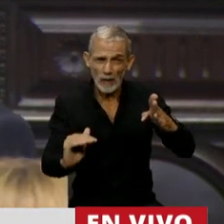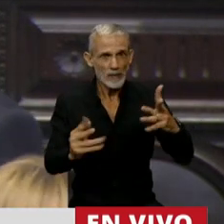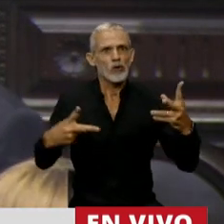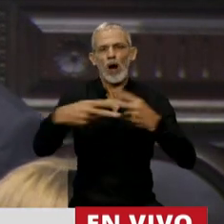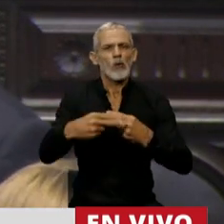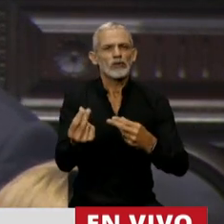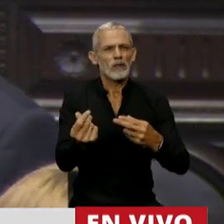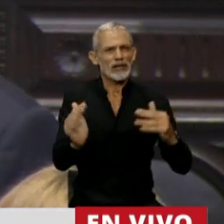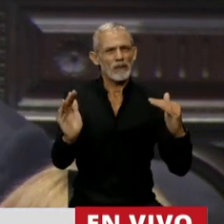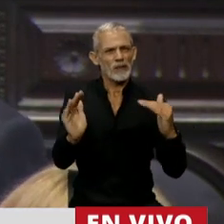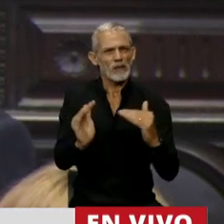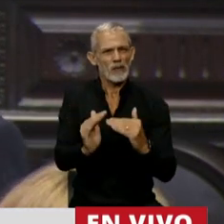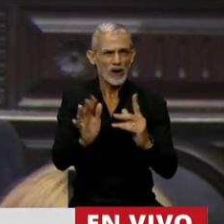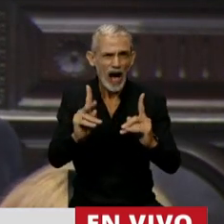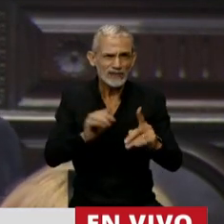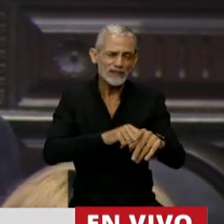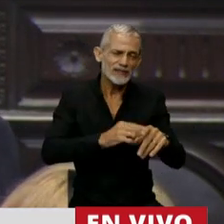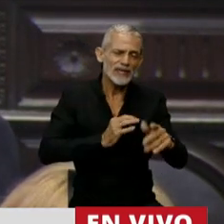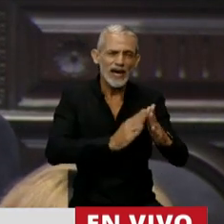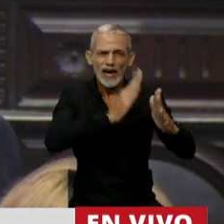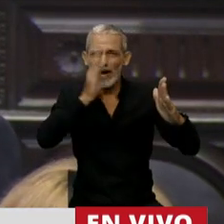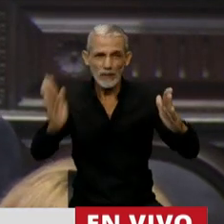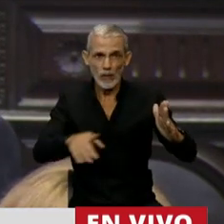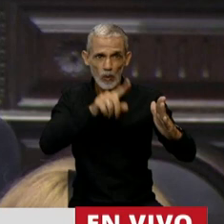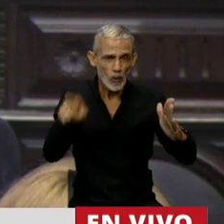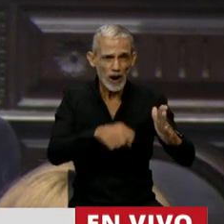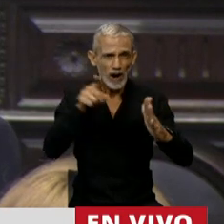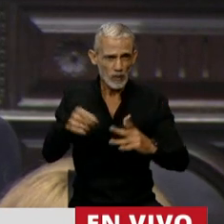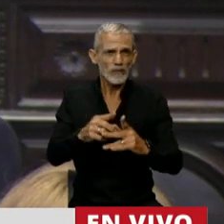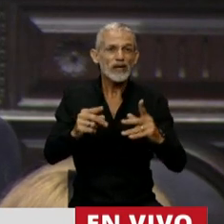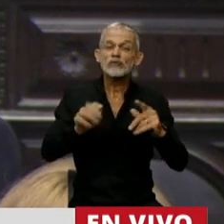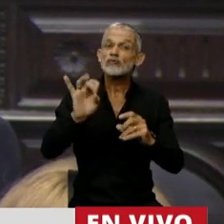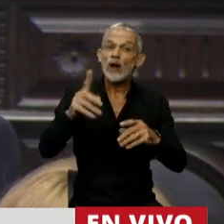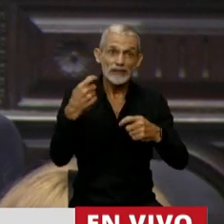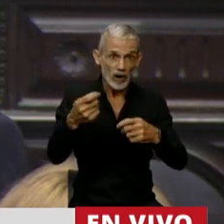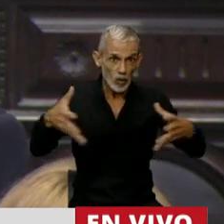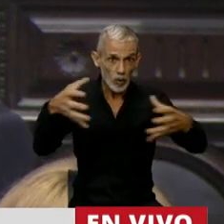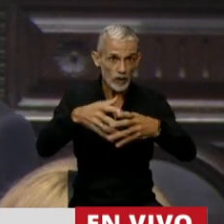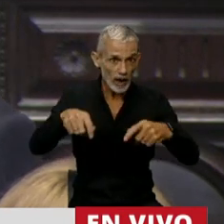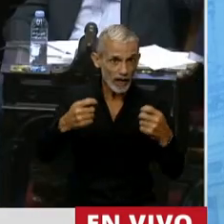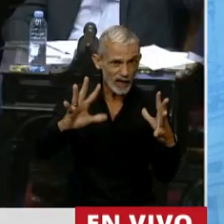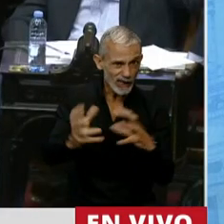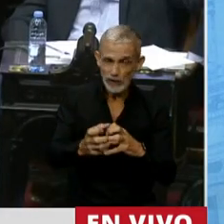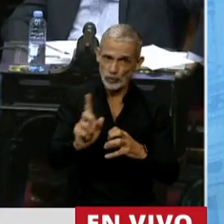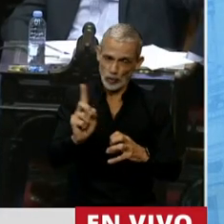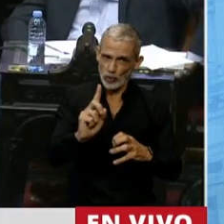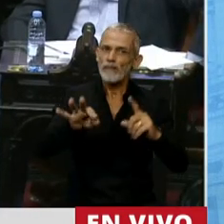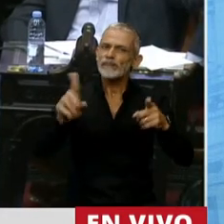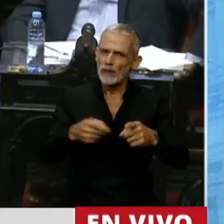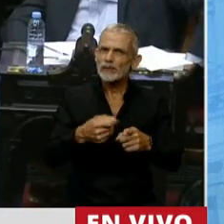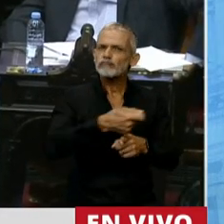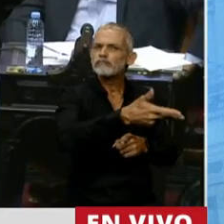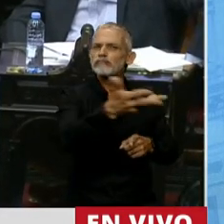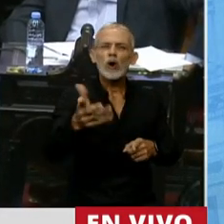año. Y no es solo a los jubilados que estamos afectando, presidente. También estamos afectando a